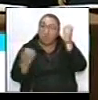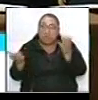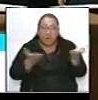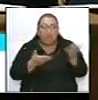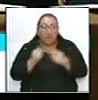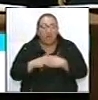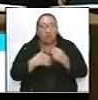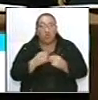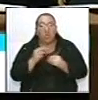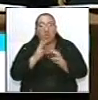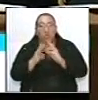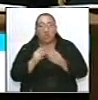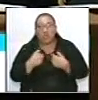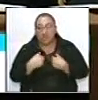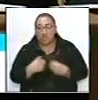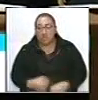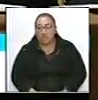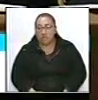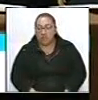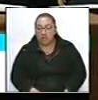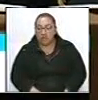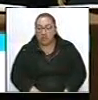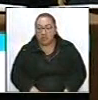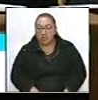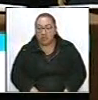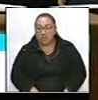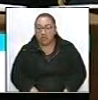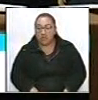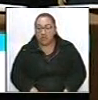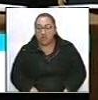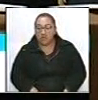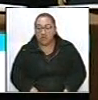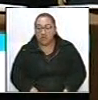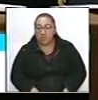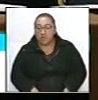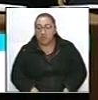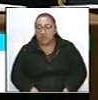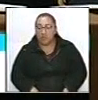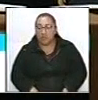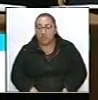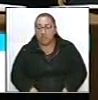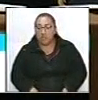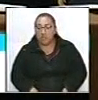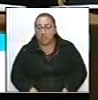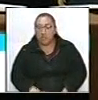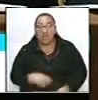a través del WhatsApp que tenemos un WhatsApp nacional de la asociación, de sus necesidades